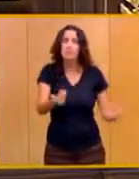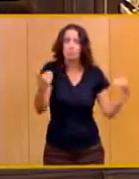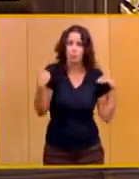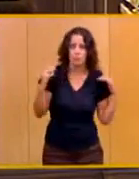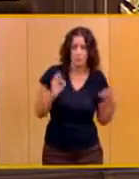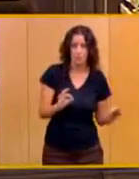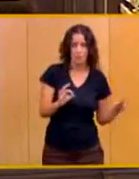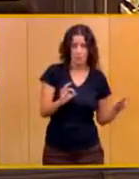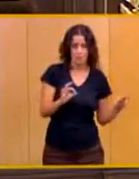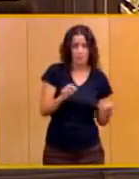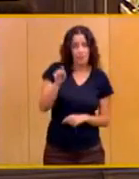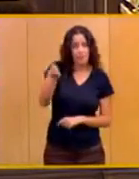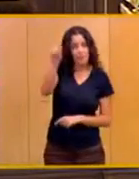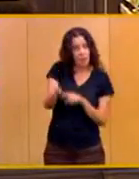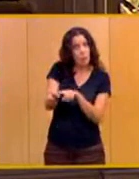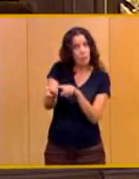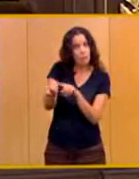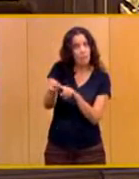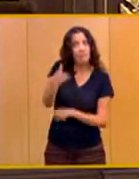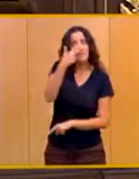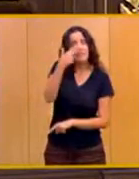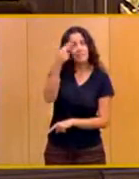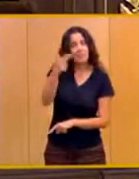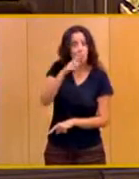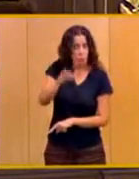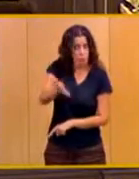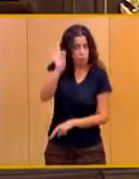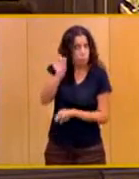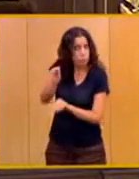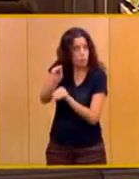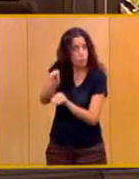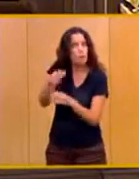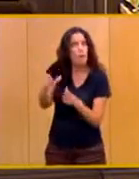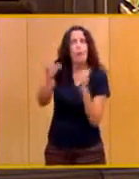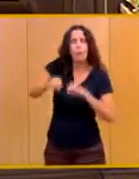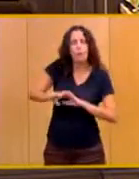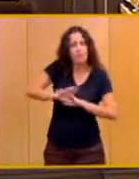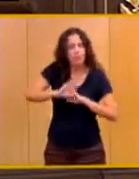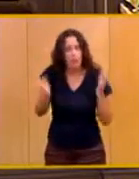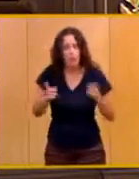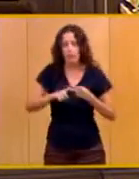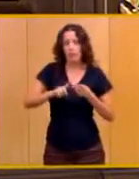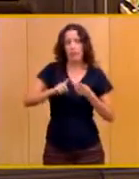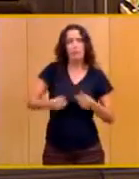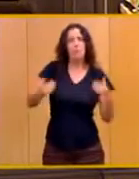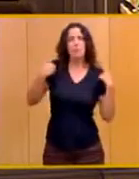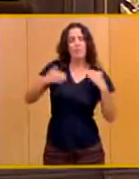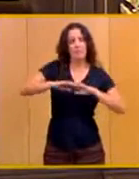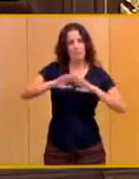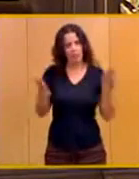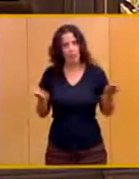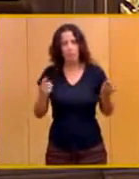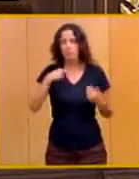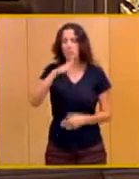usted lo que le conviene por el camino que ha elegido es no llegar a acuerdos, que no ejercitamos la responsabilidad e ir directamente a una